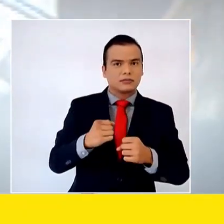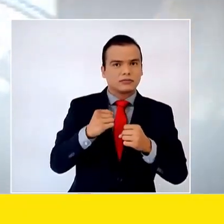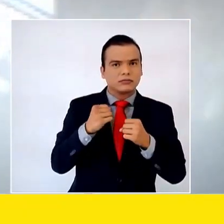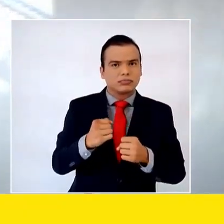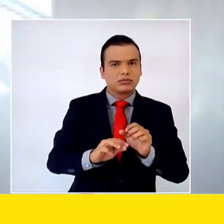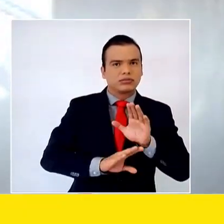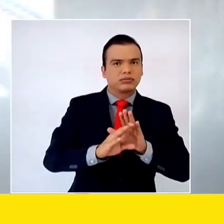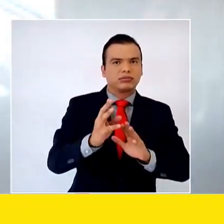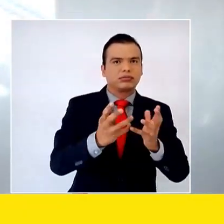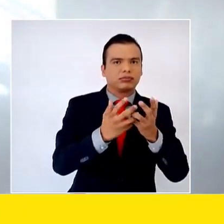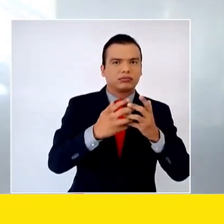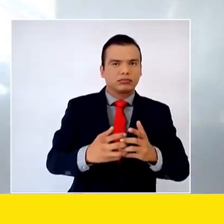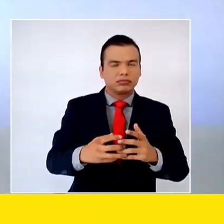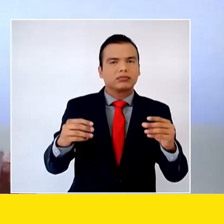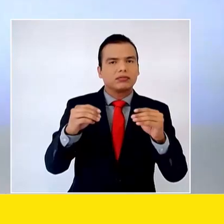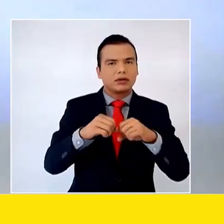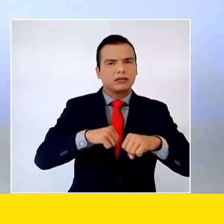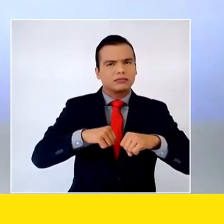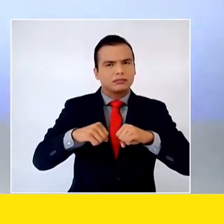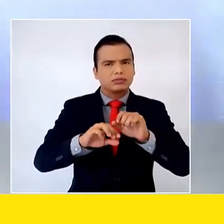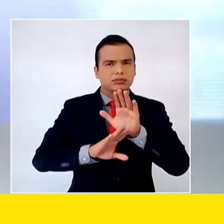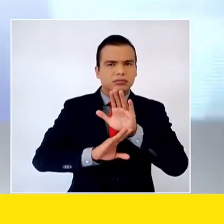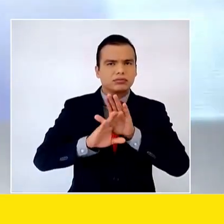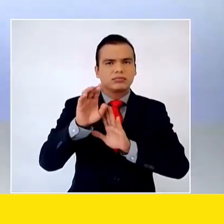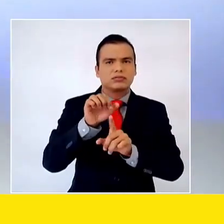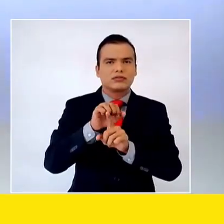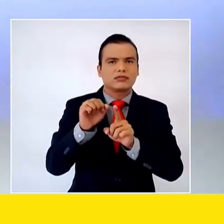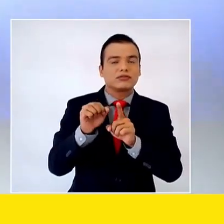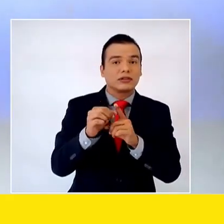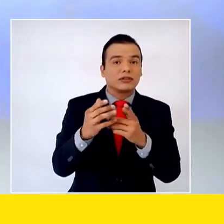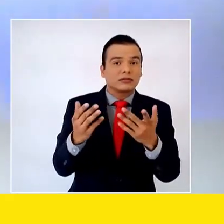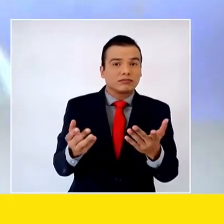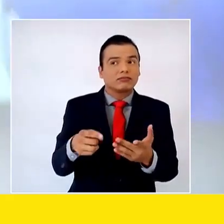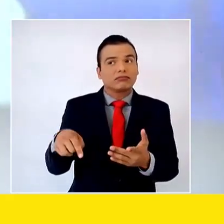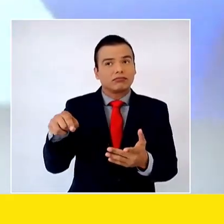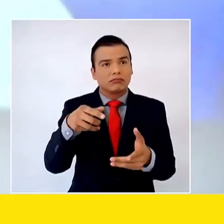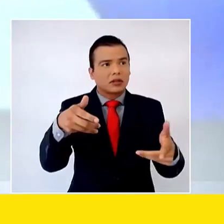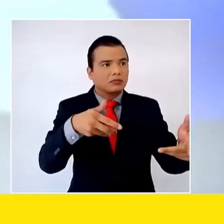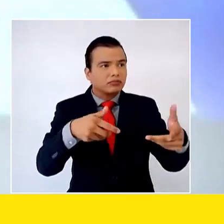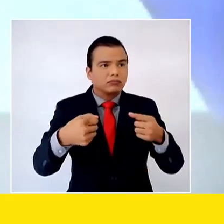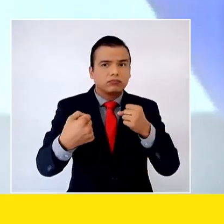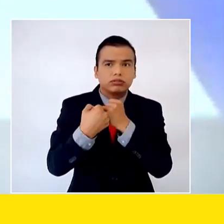a apoyar este tipo de iniciativas. Así que sí a las alianzas